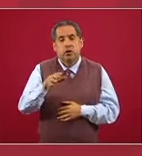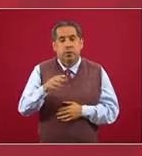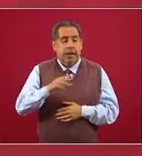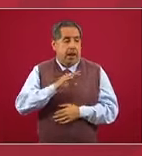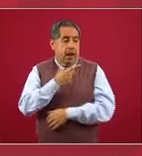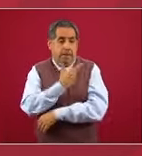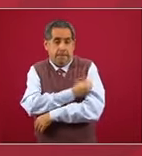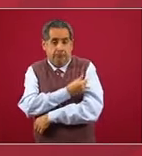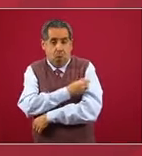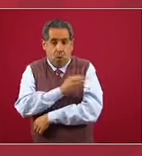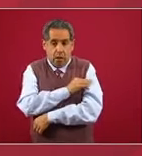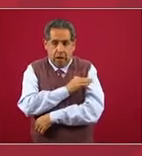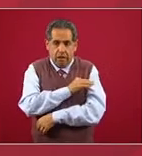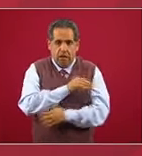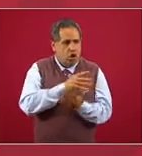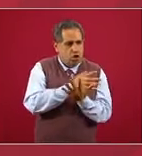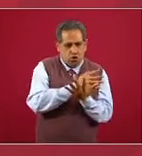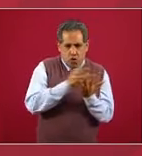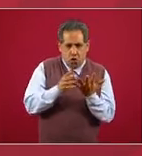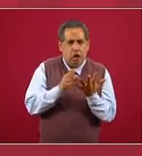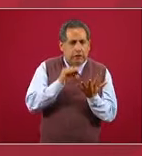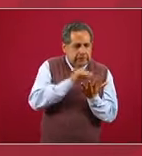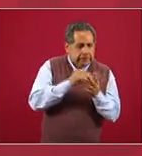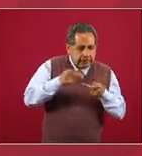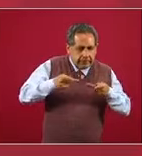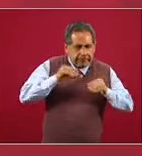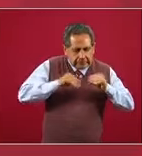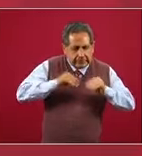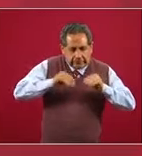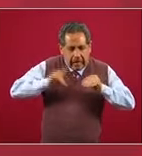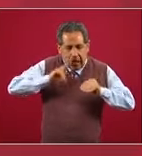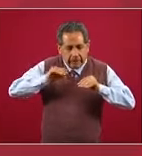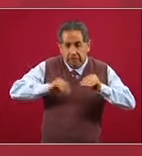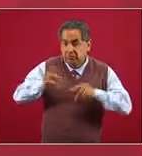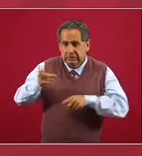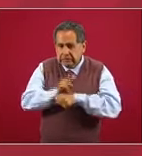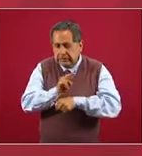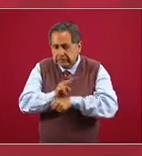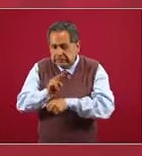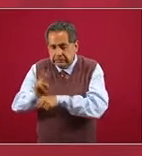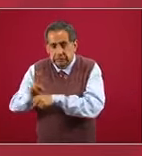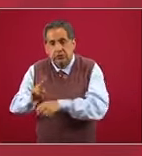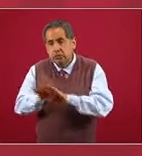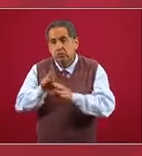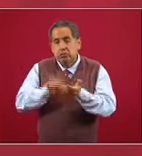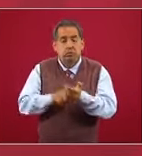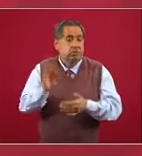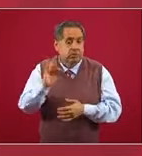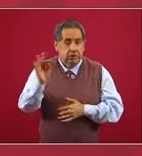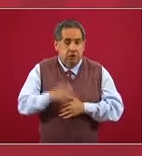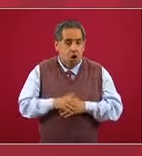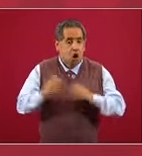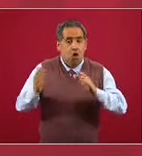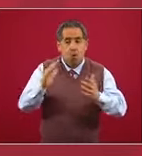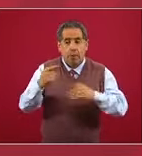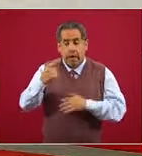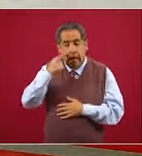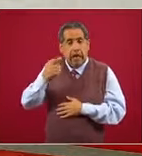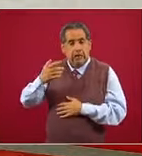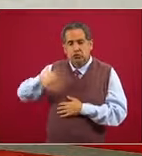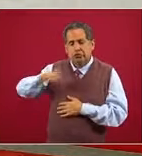vacuna, pues todas estas lógicamente están todavía en desarrollo, ¿no? Y es algo que están monitoreando y vigilando. Y si lo comparamos con lo